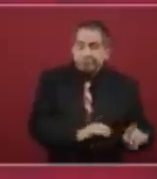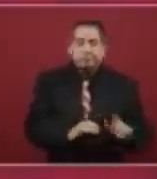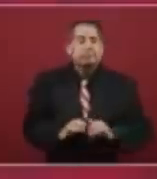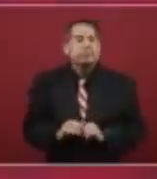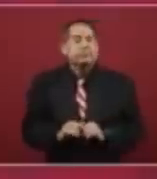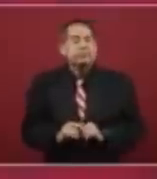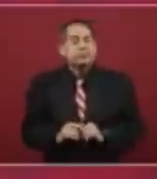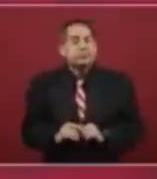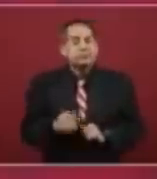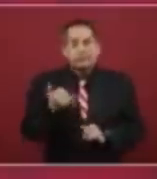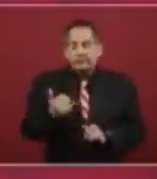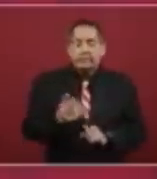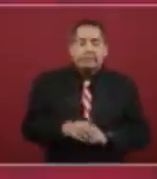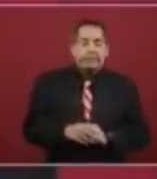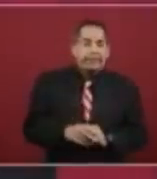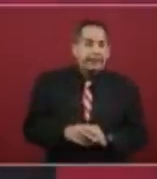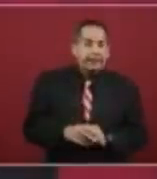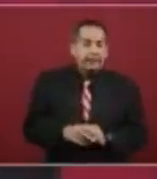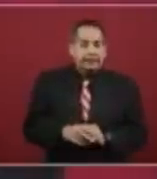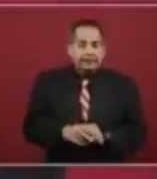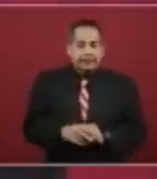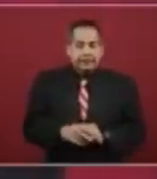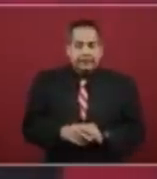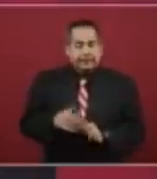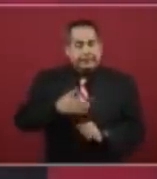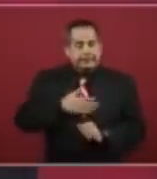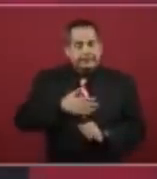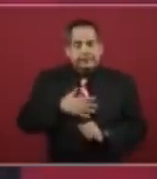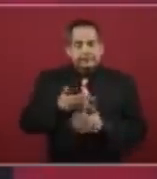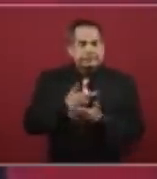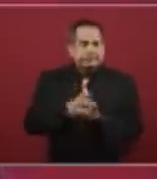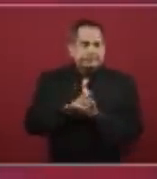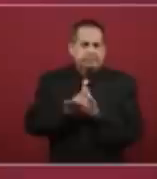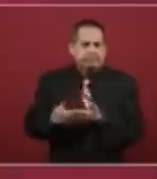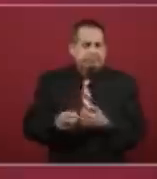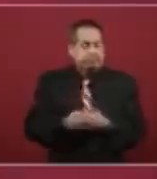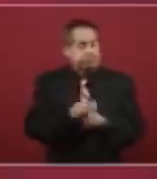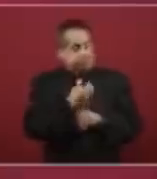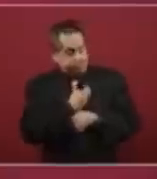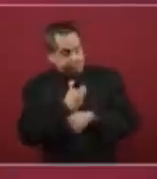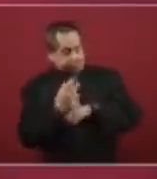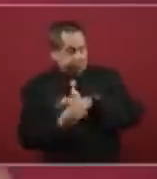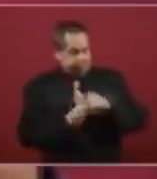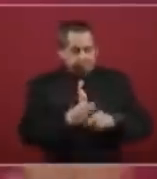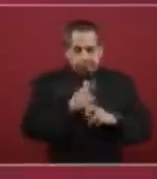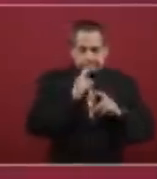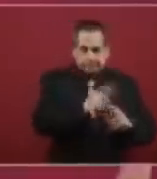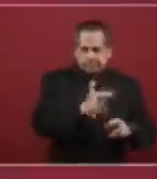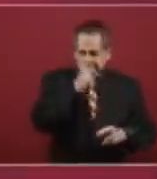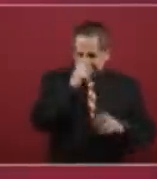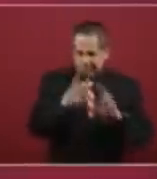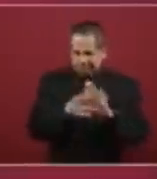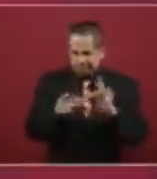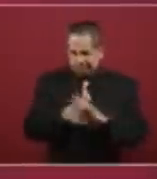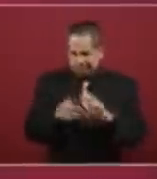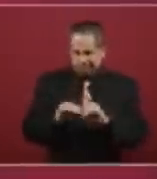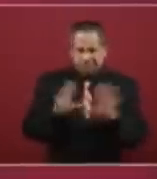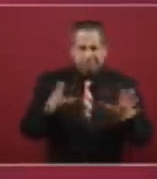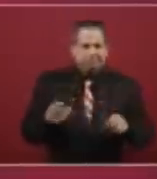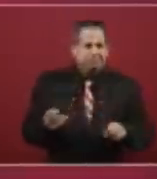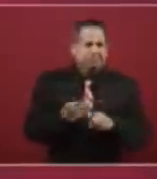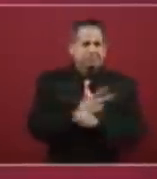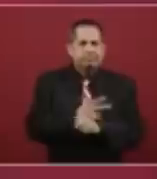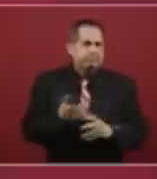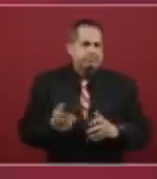y en uso de mi derecho de réplica para explicar lo que está